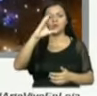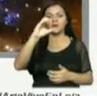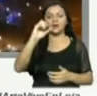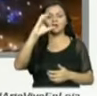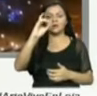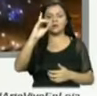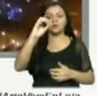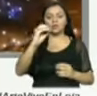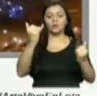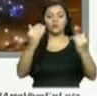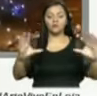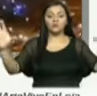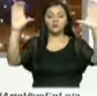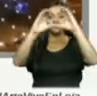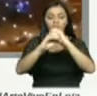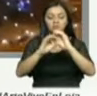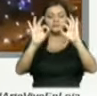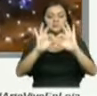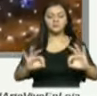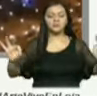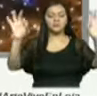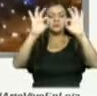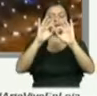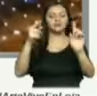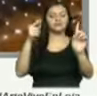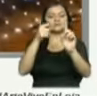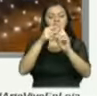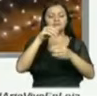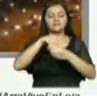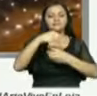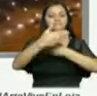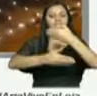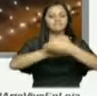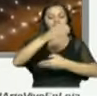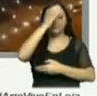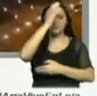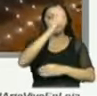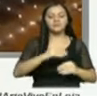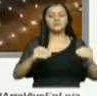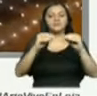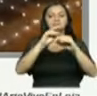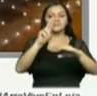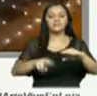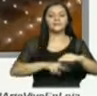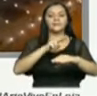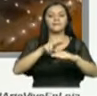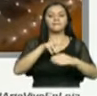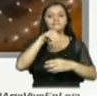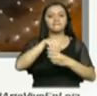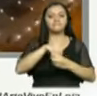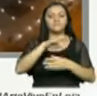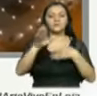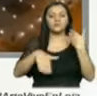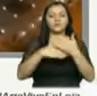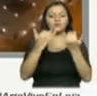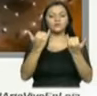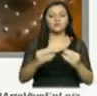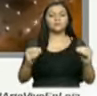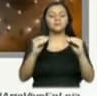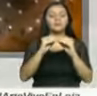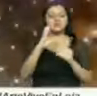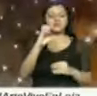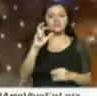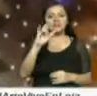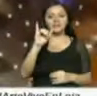en la noche se inaugura esta importantísima obra para la cultura nacional. El Teatro Benjamín Carrión, pero